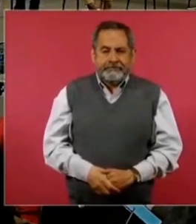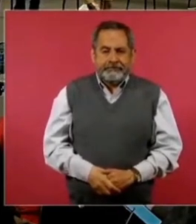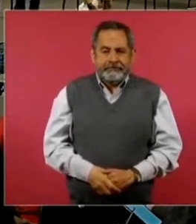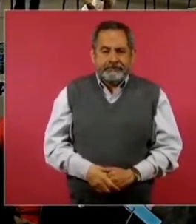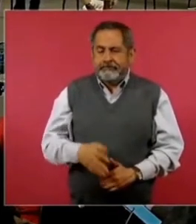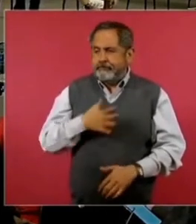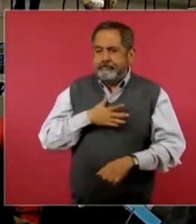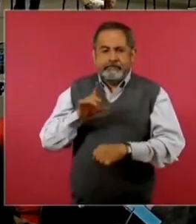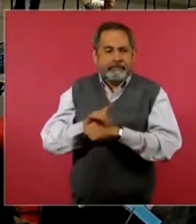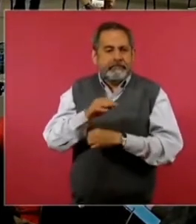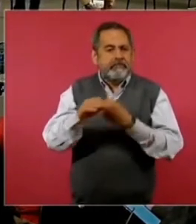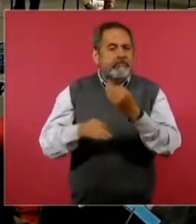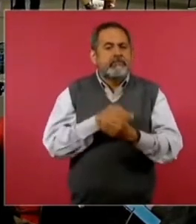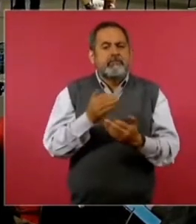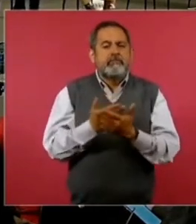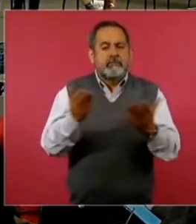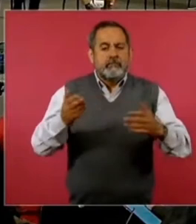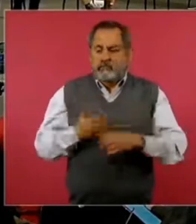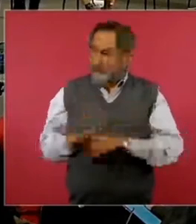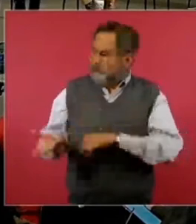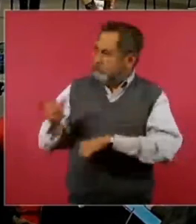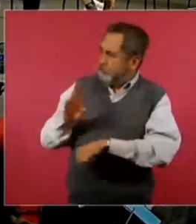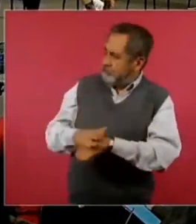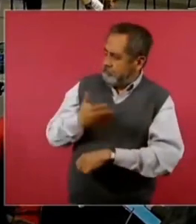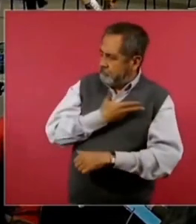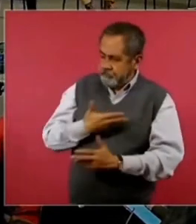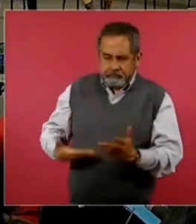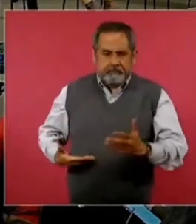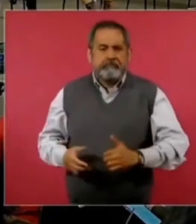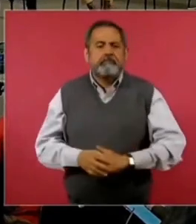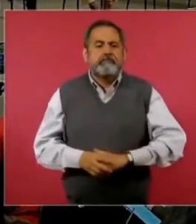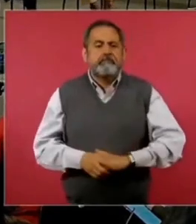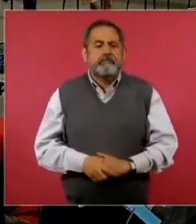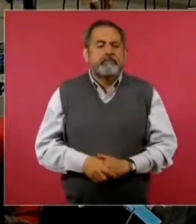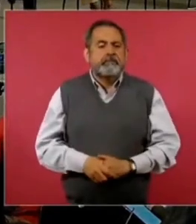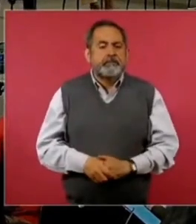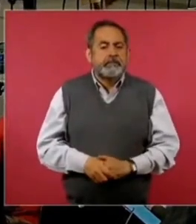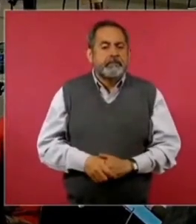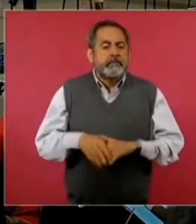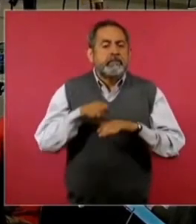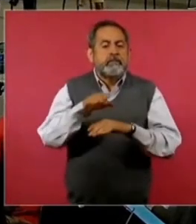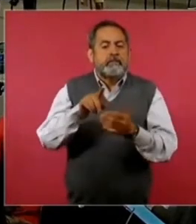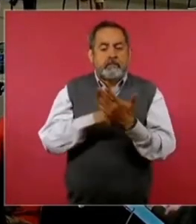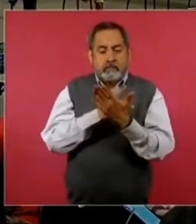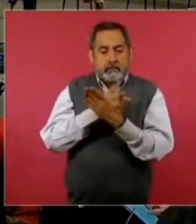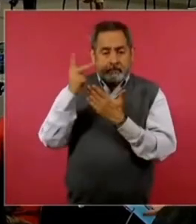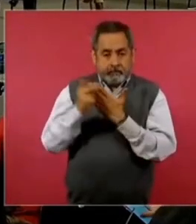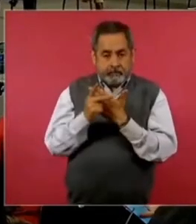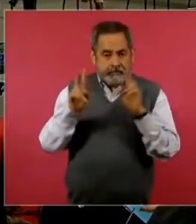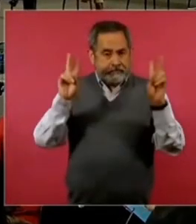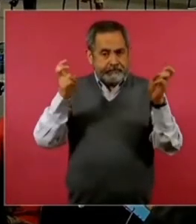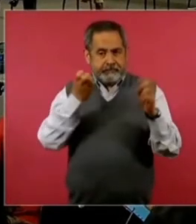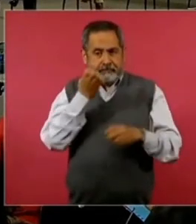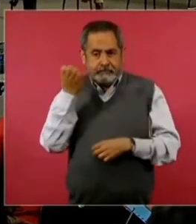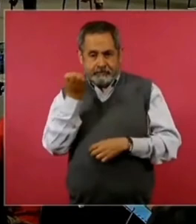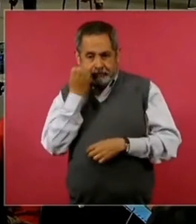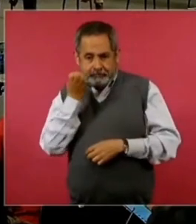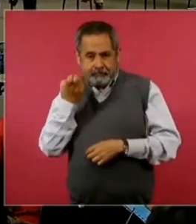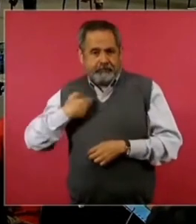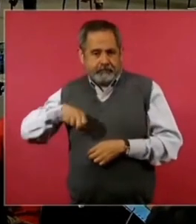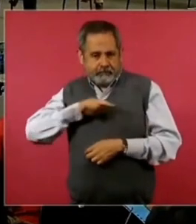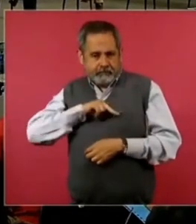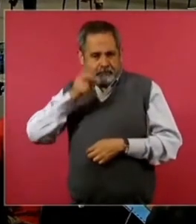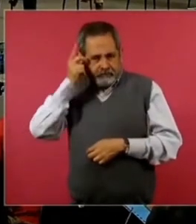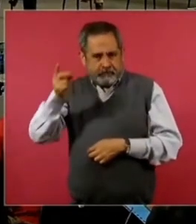Muy buenos días a todas y a todos. Con su permiso, señor presidente, en lo que refiere al programa La Escuela es Nuestra, como ya lo